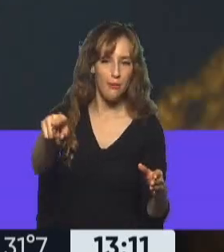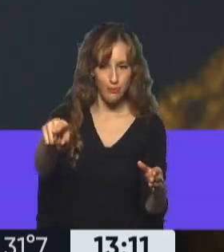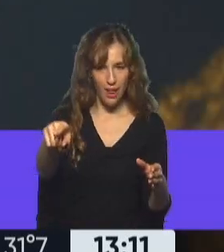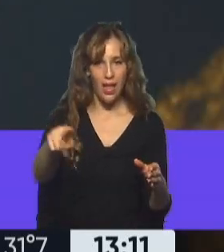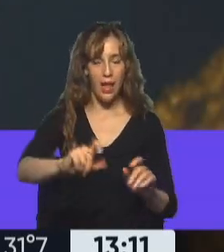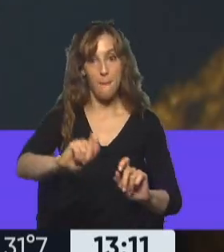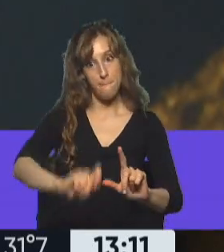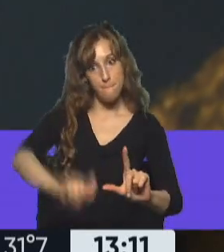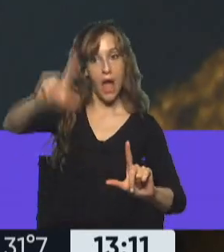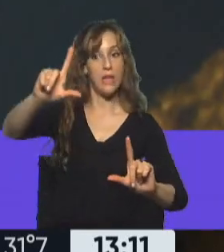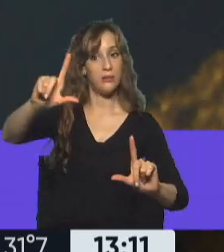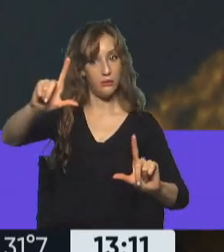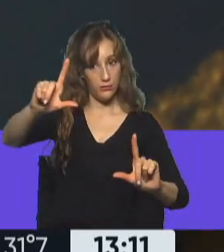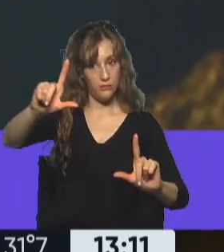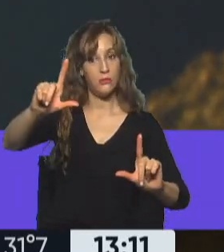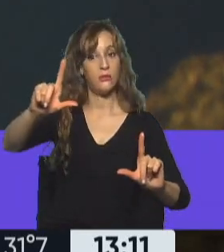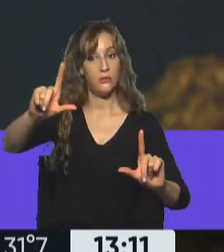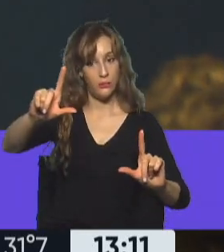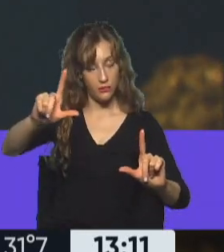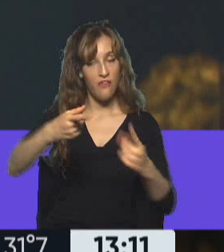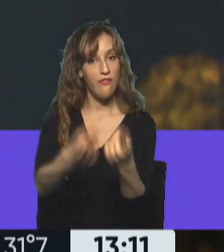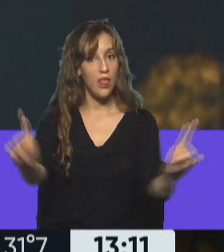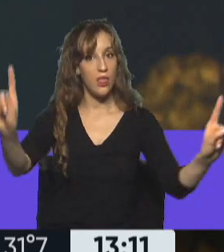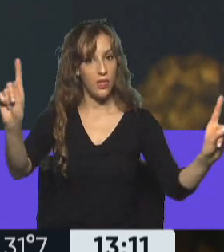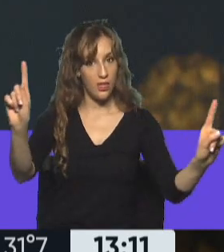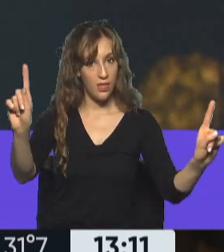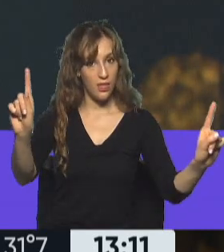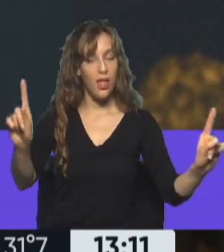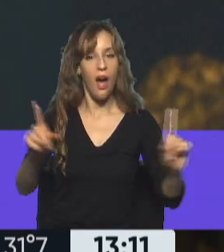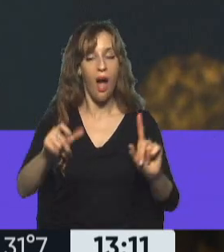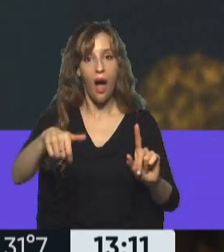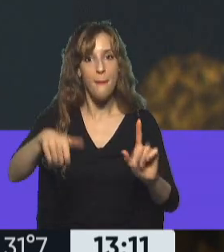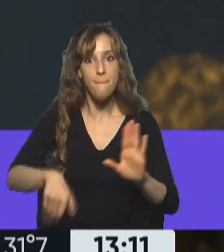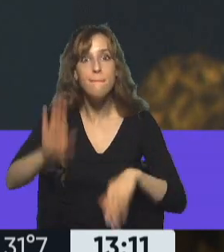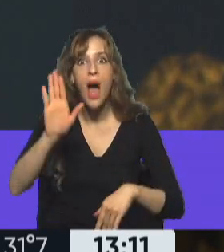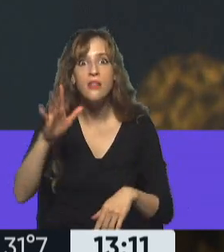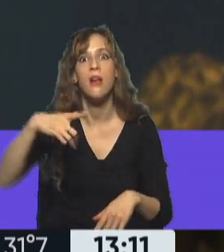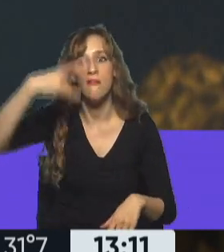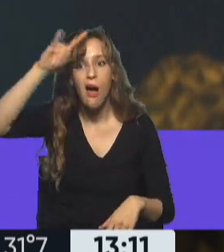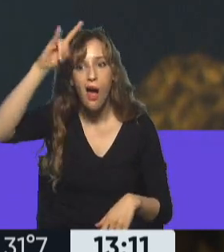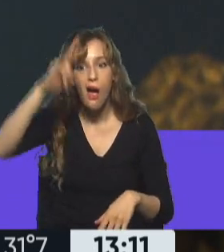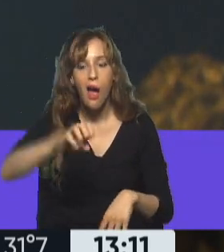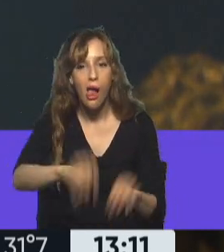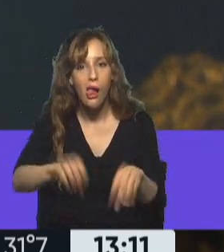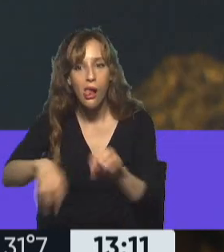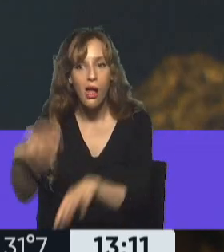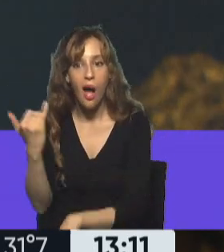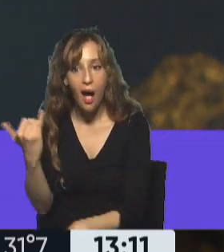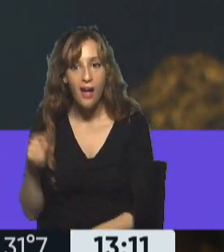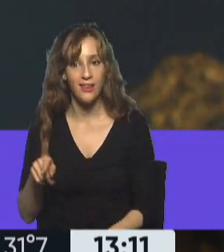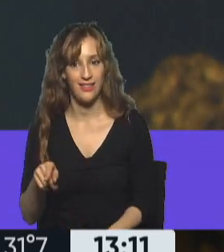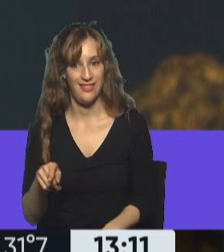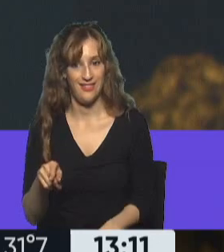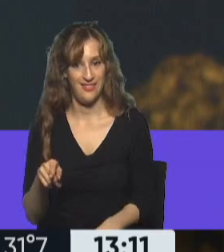más arriba. Al contrario, respecto a lo que venía ocurriendo antes, hay más oferta de cabezas en el mercado de Liniers. No puede ser